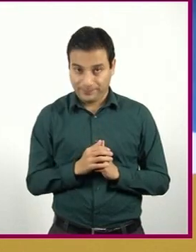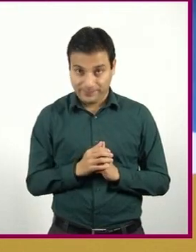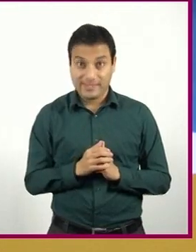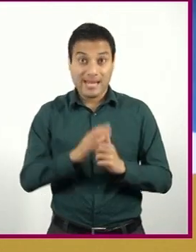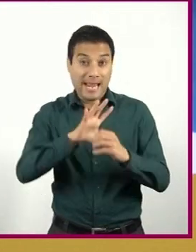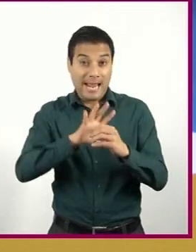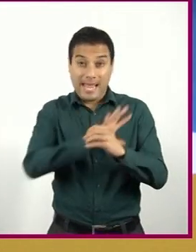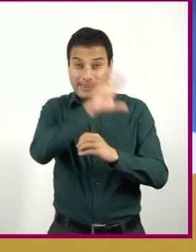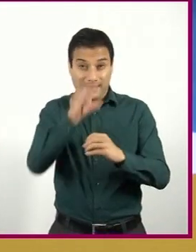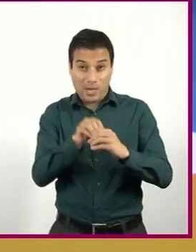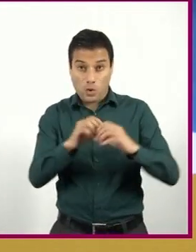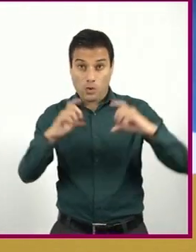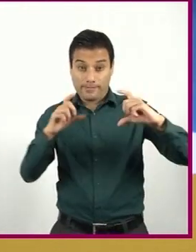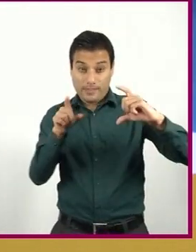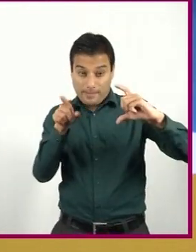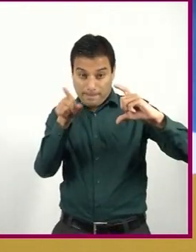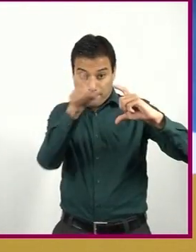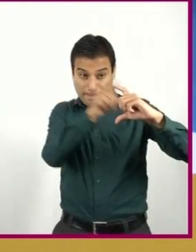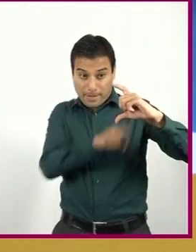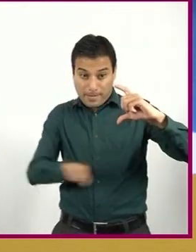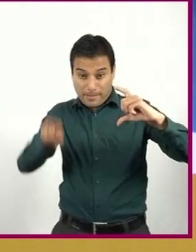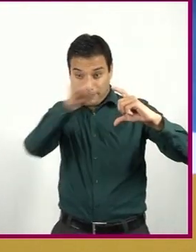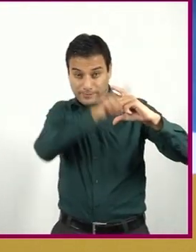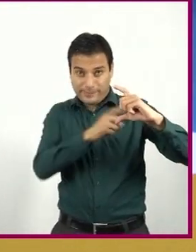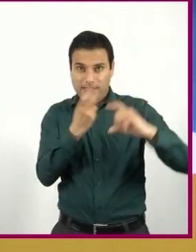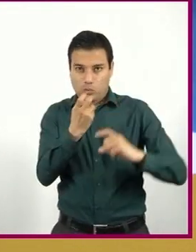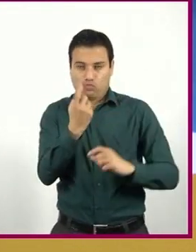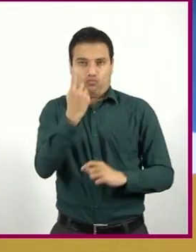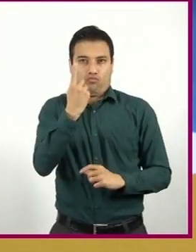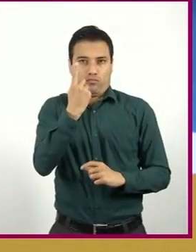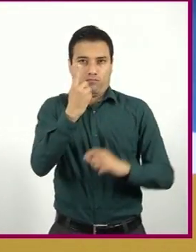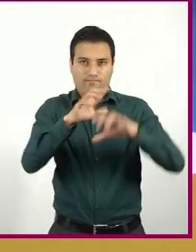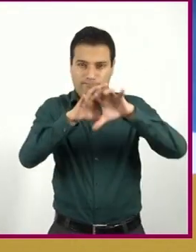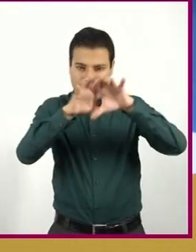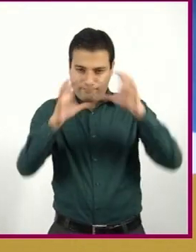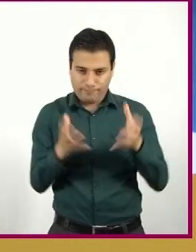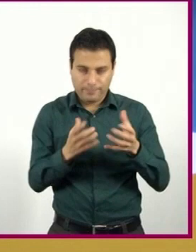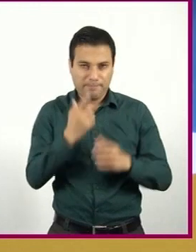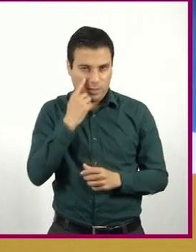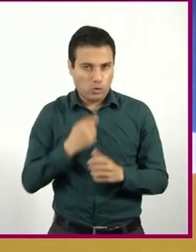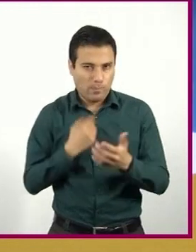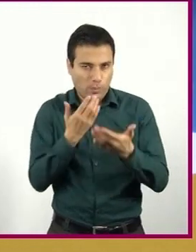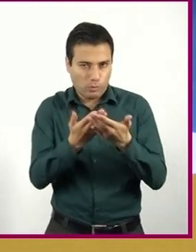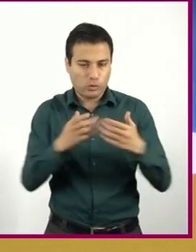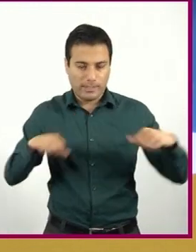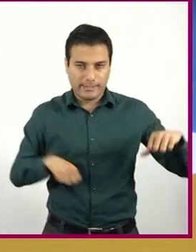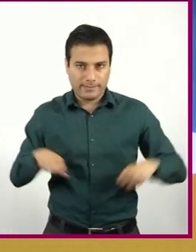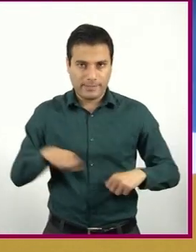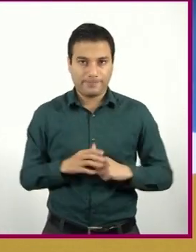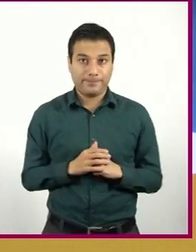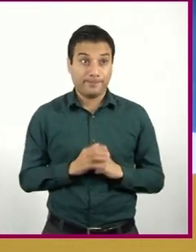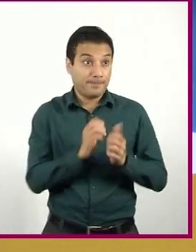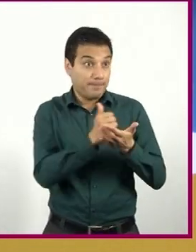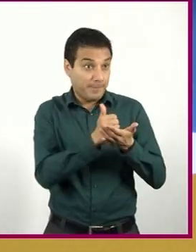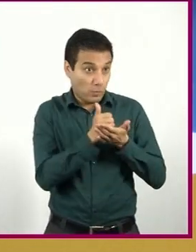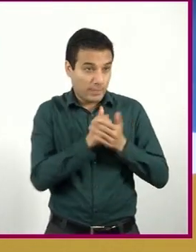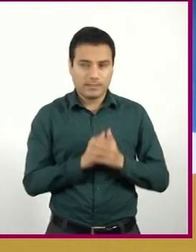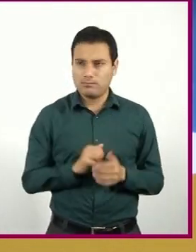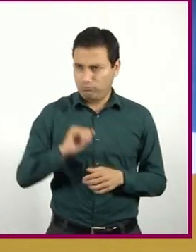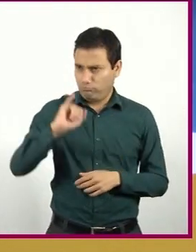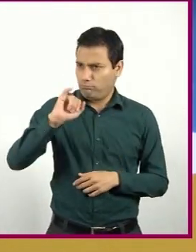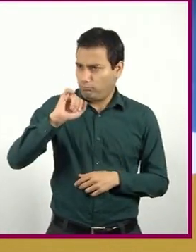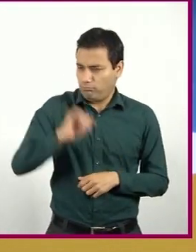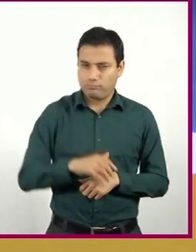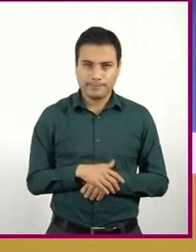es aquella medida que tomamos como referencia. Les propongo la siguiente actividad. ¿Me ayudas, Enrique? Por